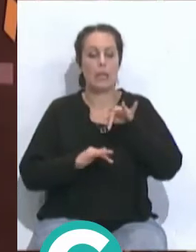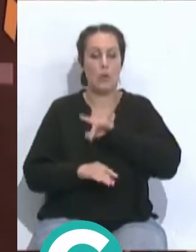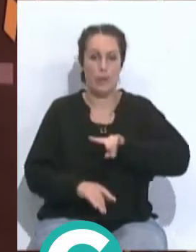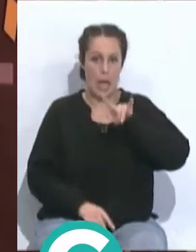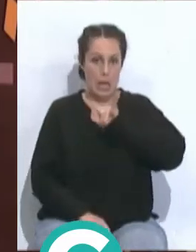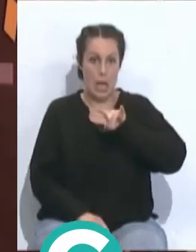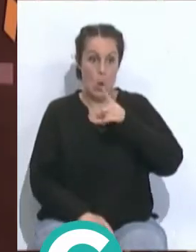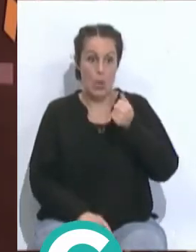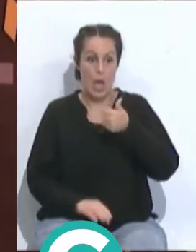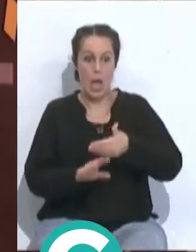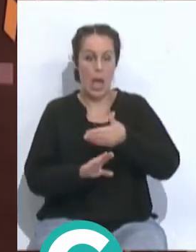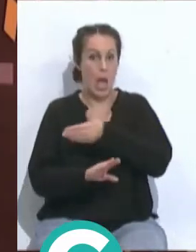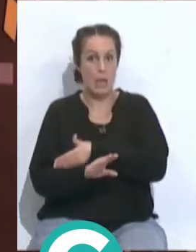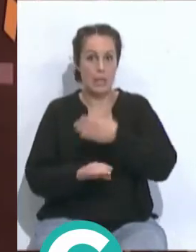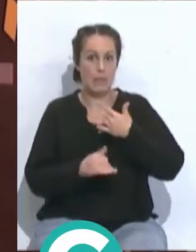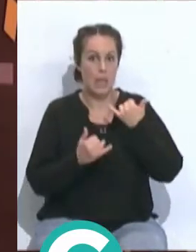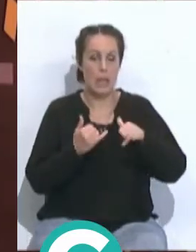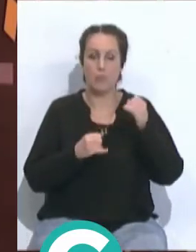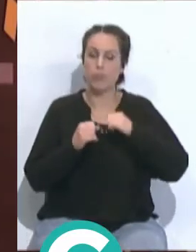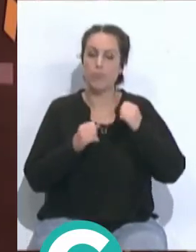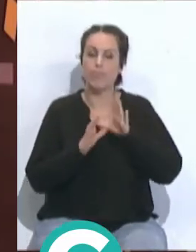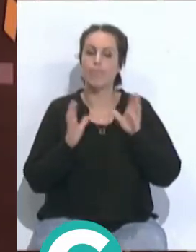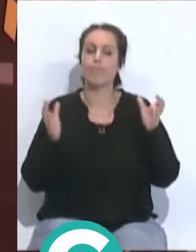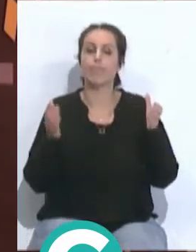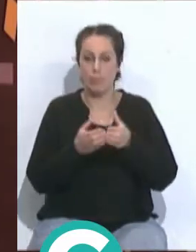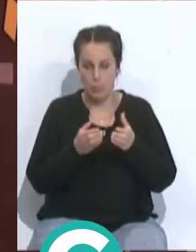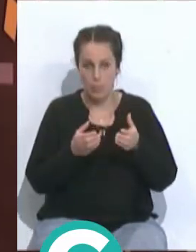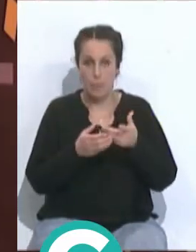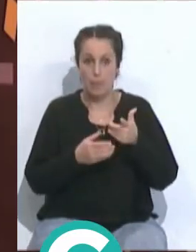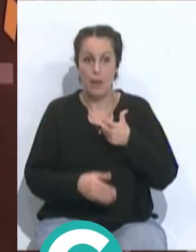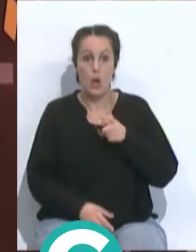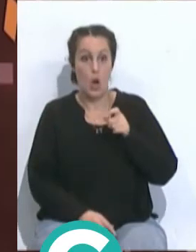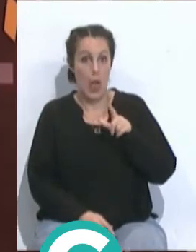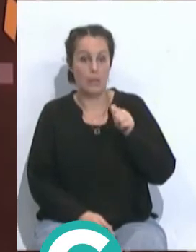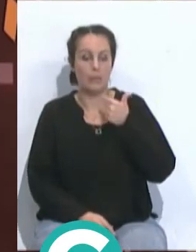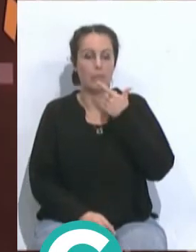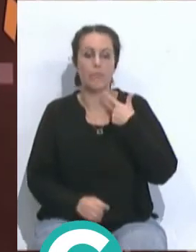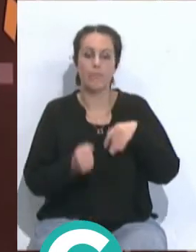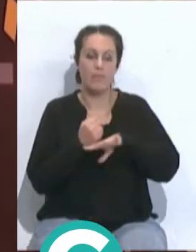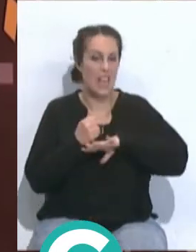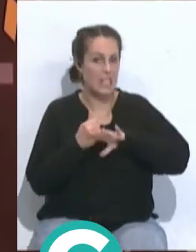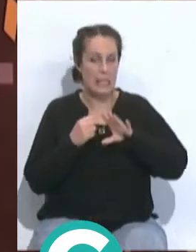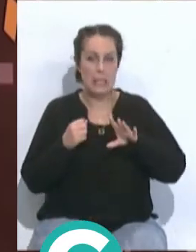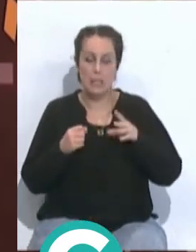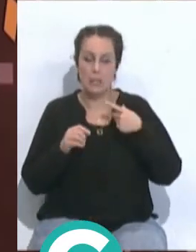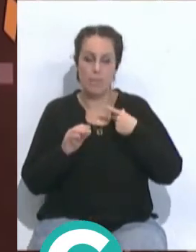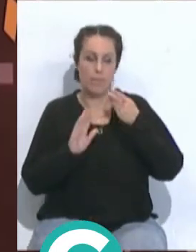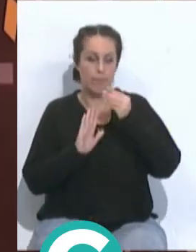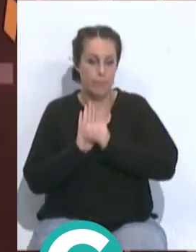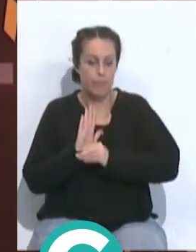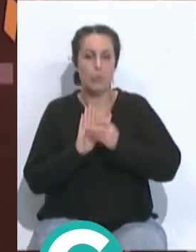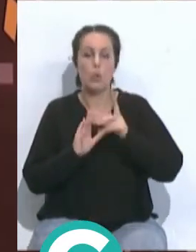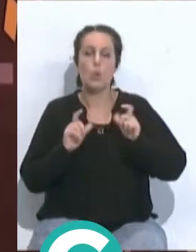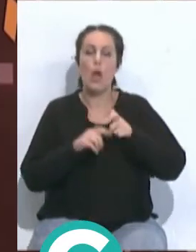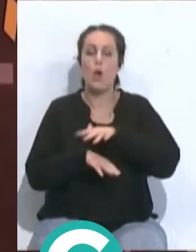un día antes de la final del concurso de agrupaciones. Cazalilla ha avanzado además que las bases se llevarán a la Junta de